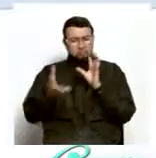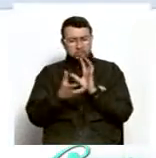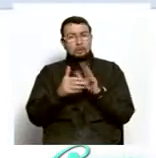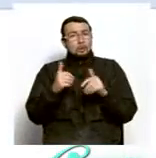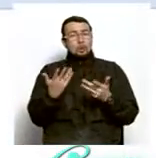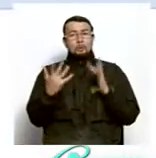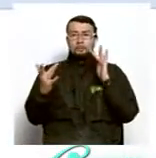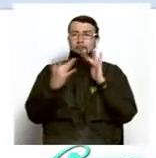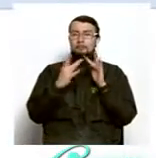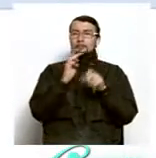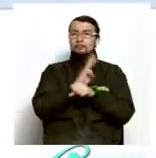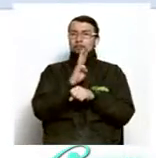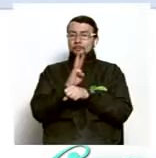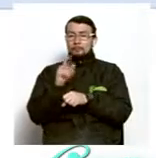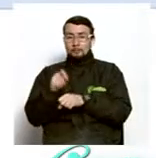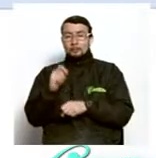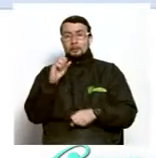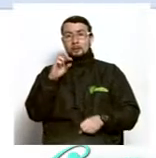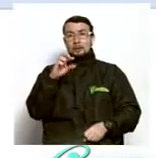en